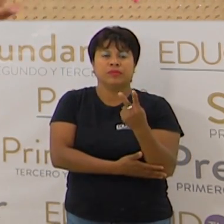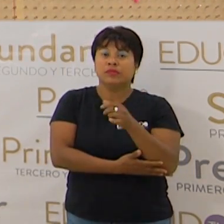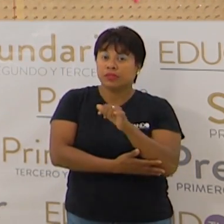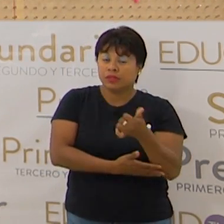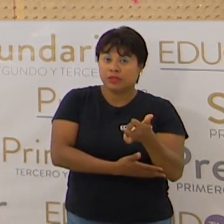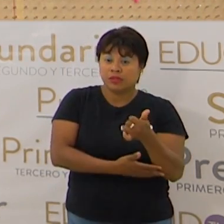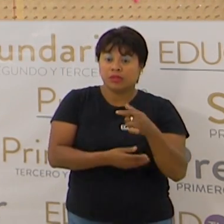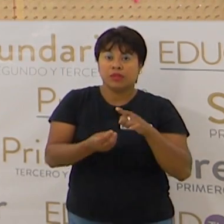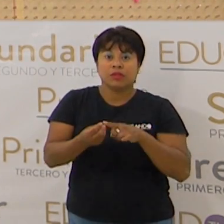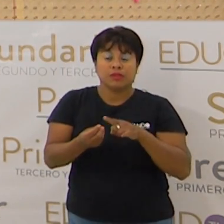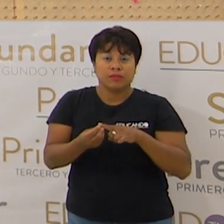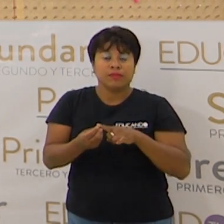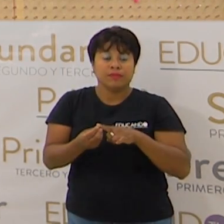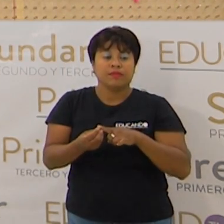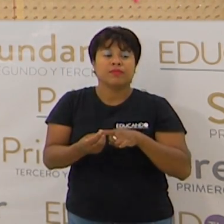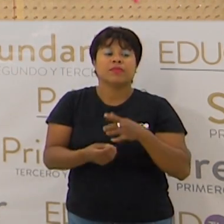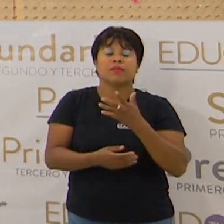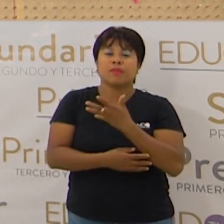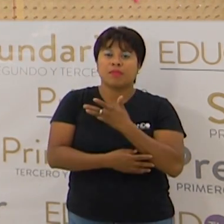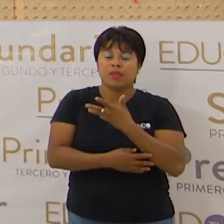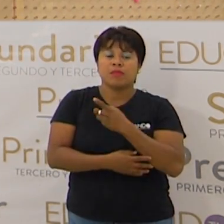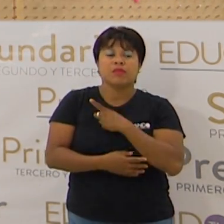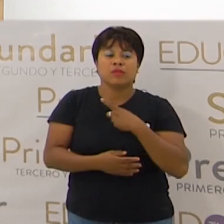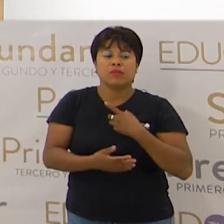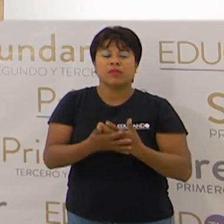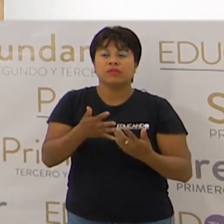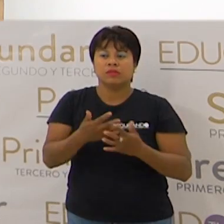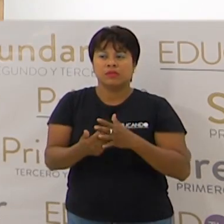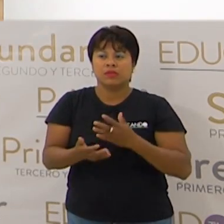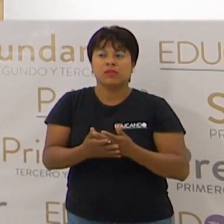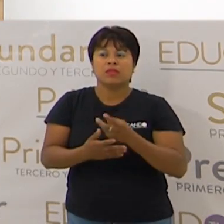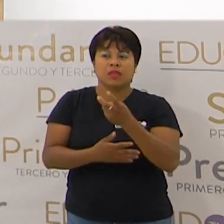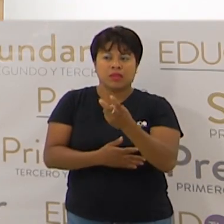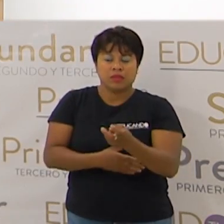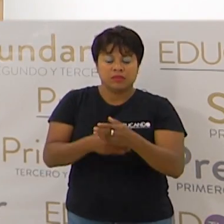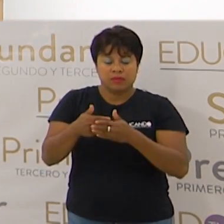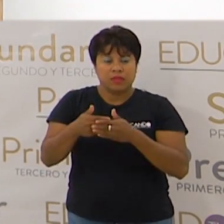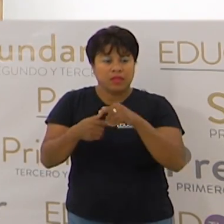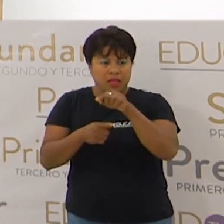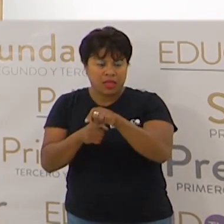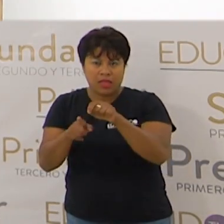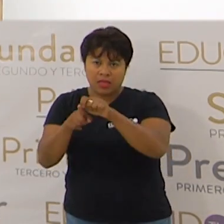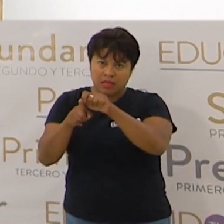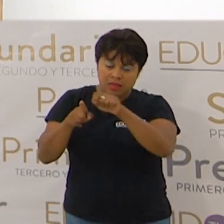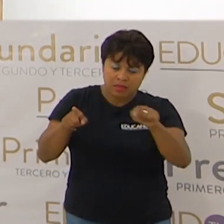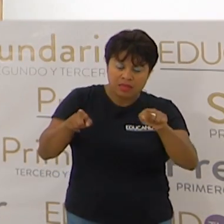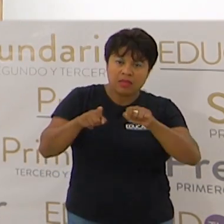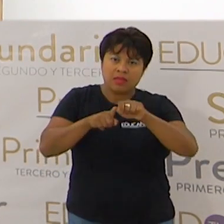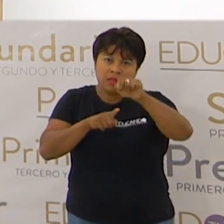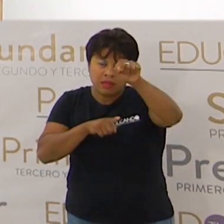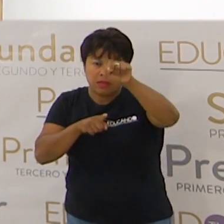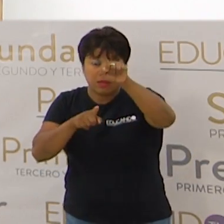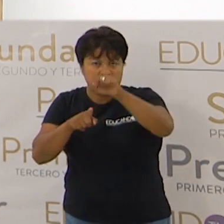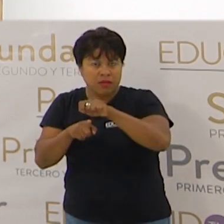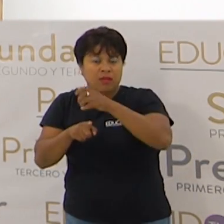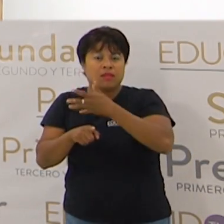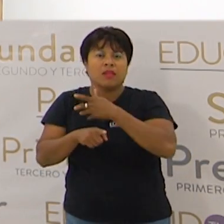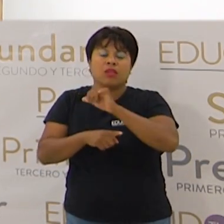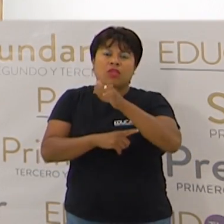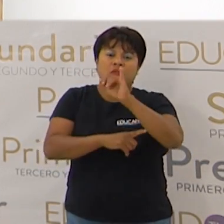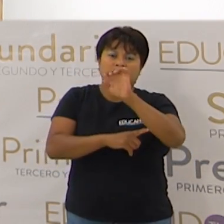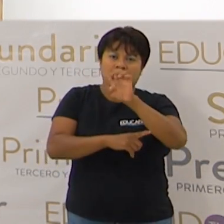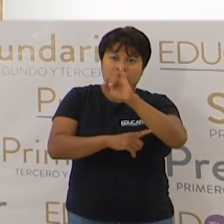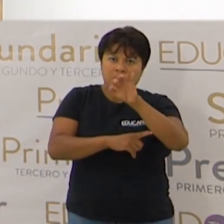y el otro, ¿dónde se trazaría? Tendríamos que trazarlo de aquí a acá y estaría sacando otro